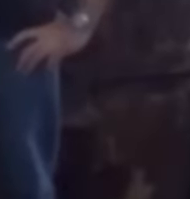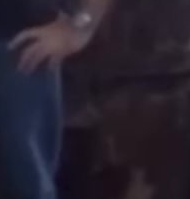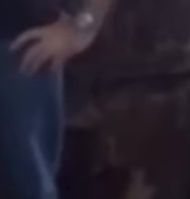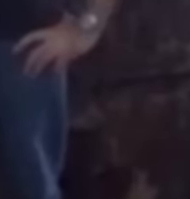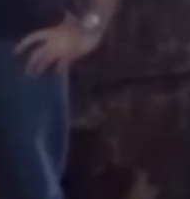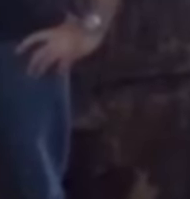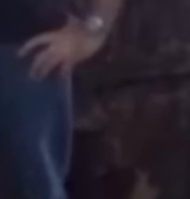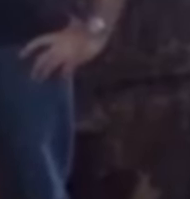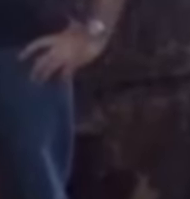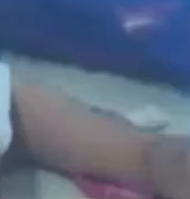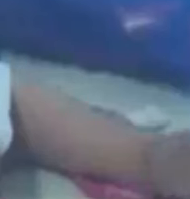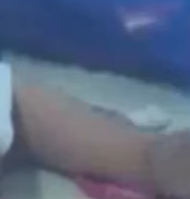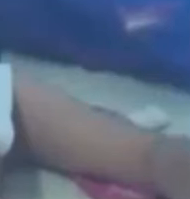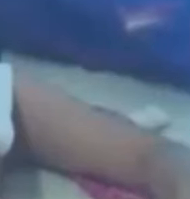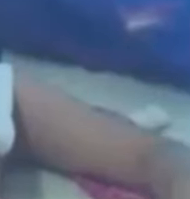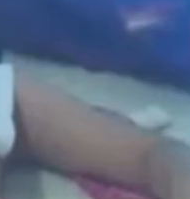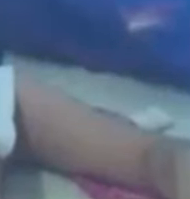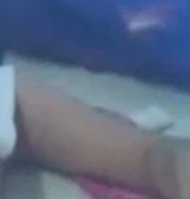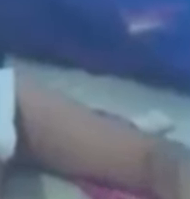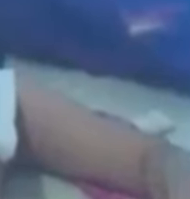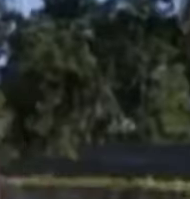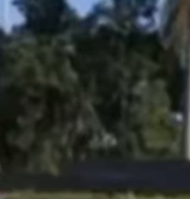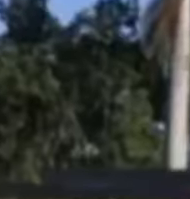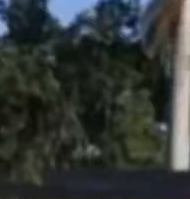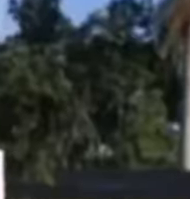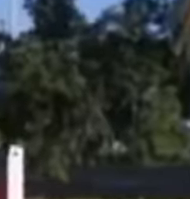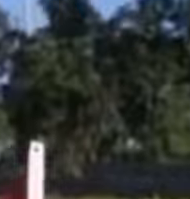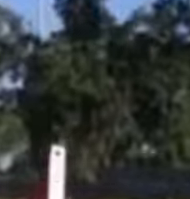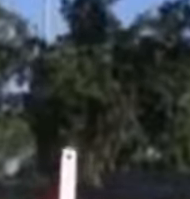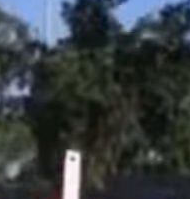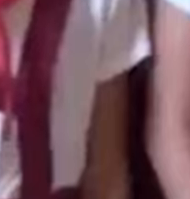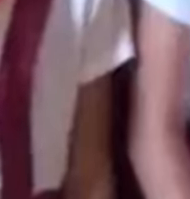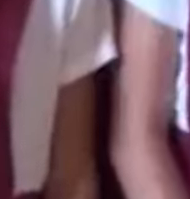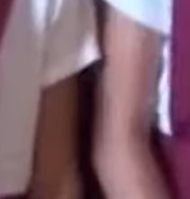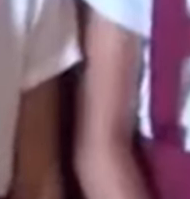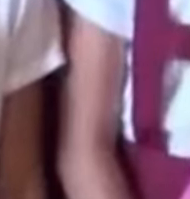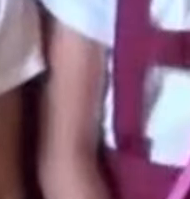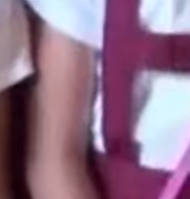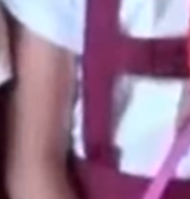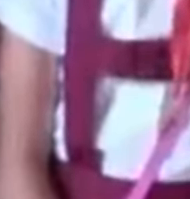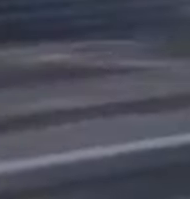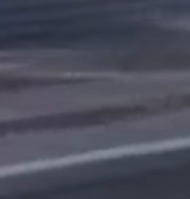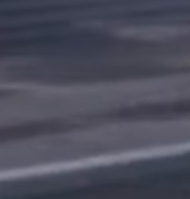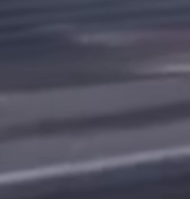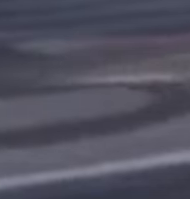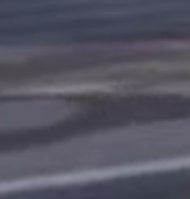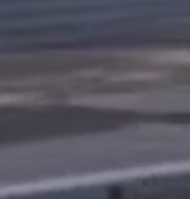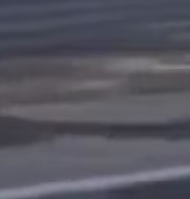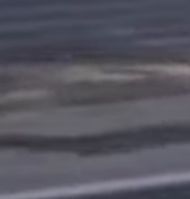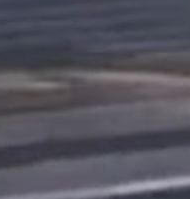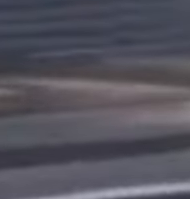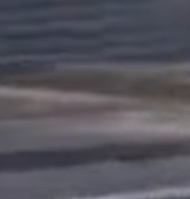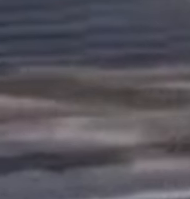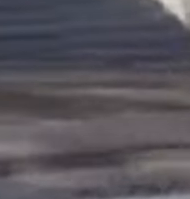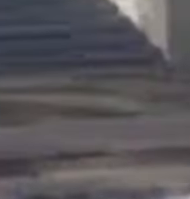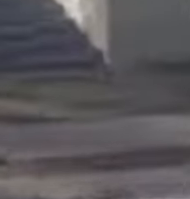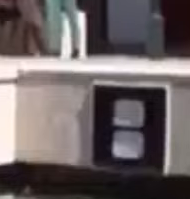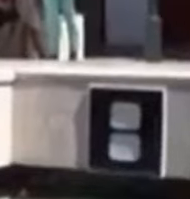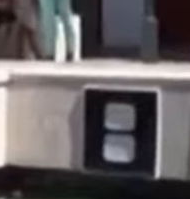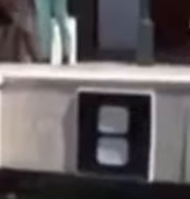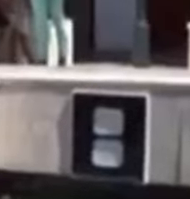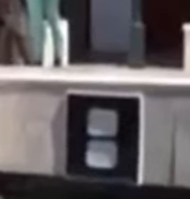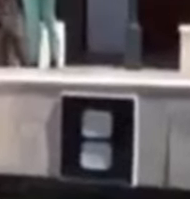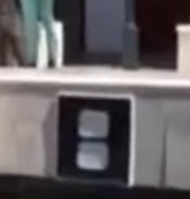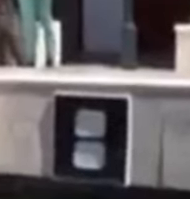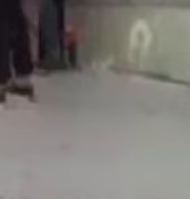todo el que te defiende con tu color naranja Esta es la tierra que me lleva